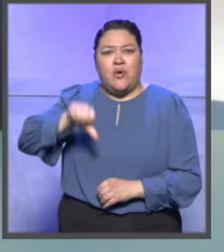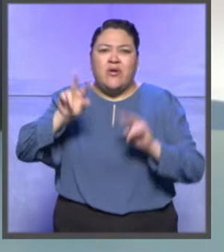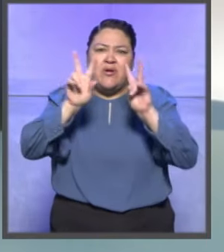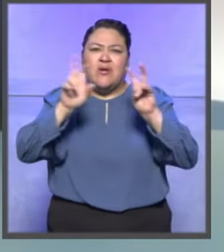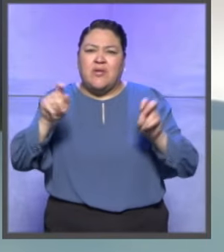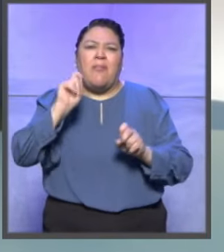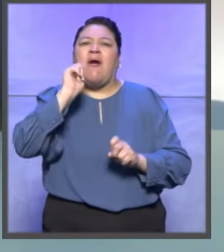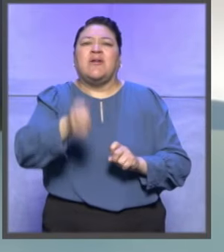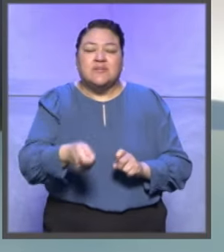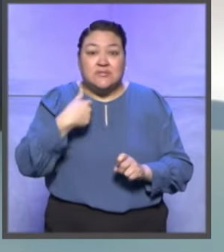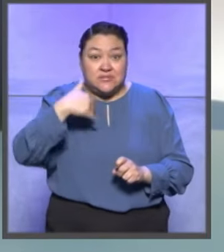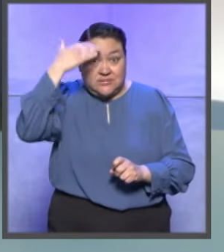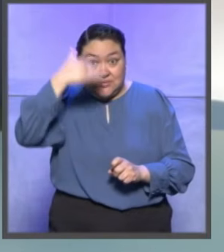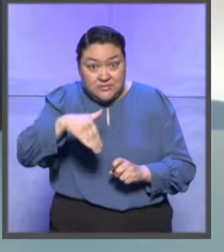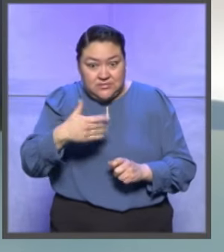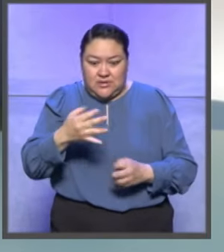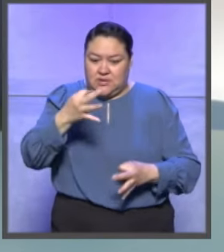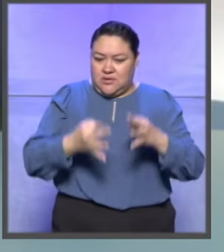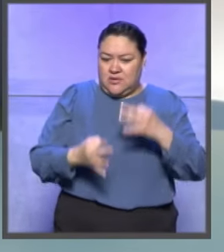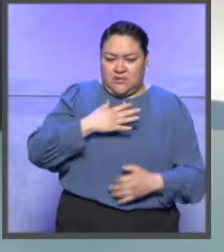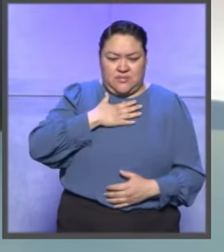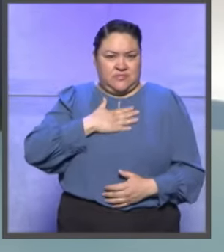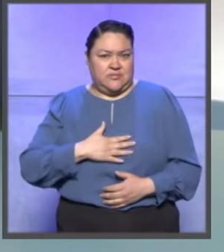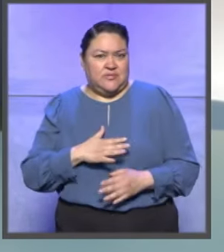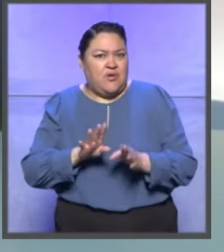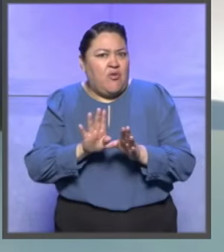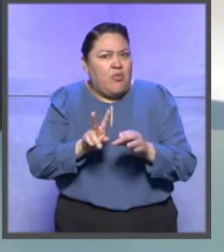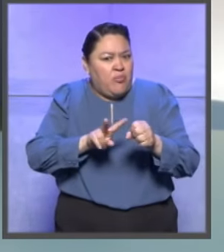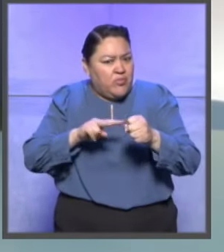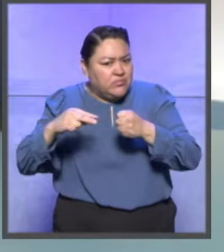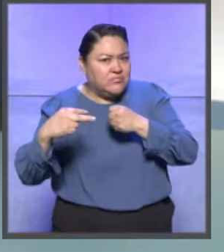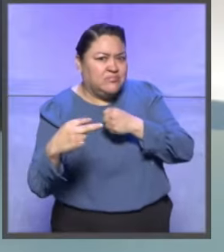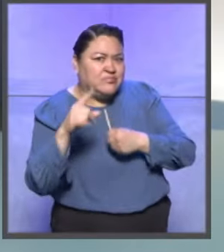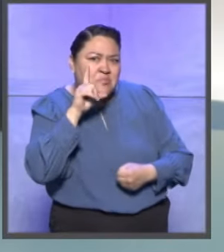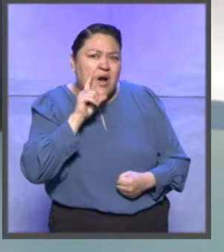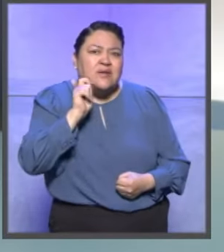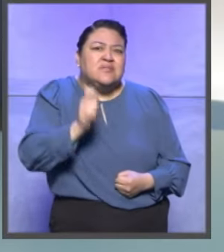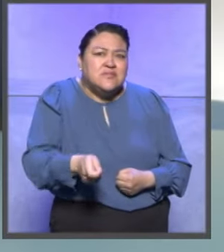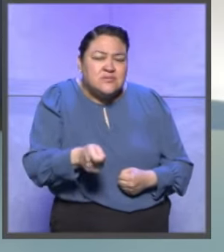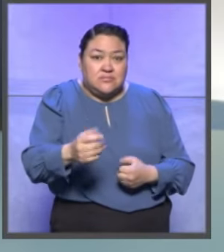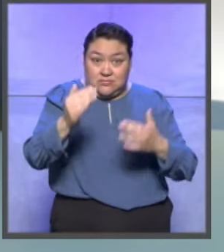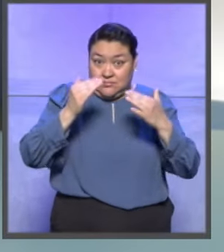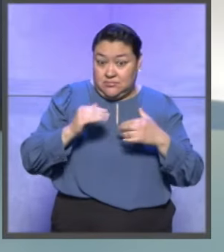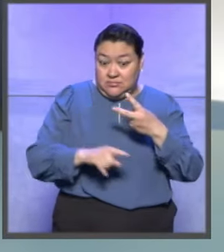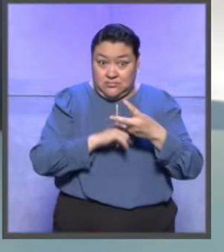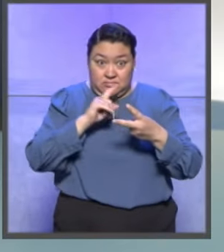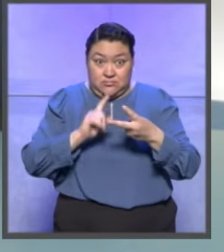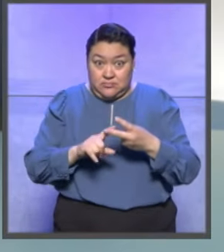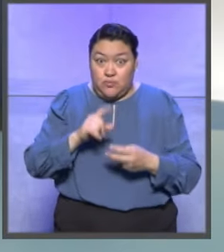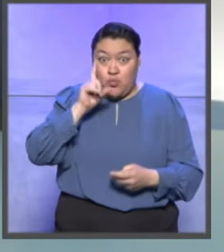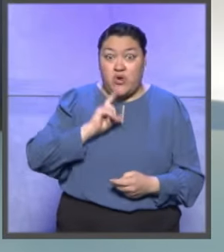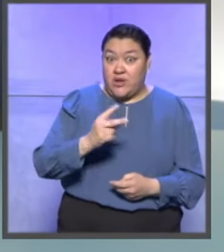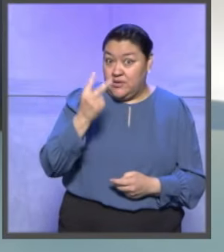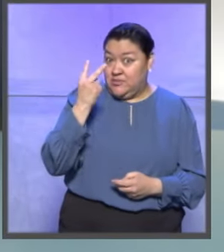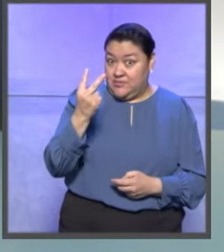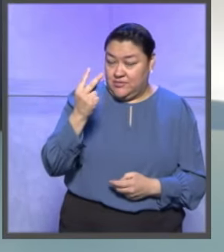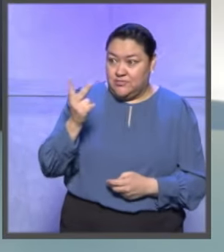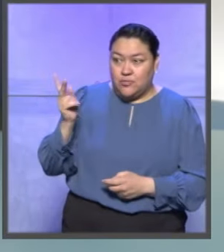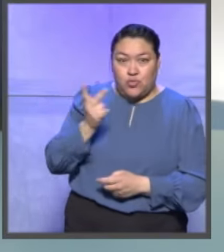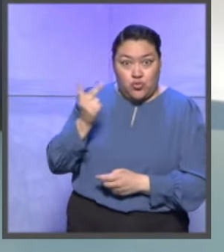a estar hablando de los retos de la justicia con perspectiva de género. Vamos a estar hablando con las dos